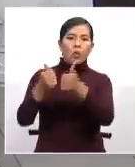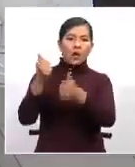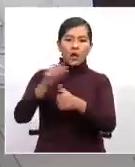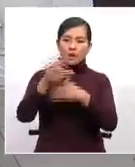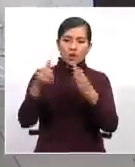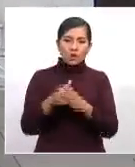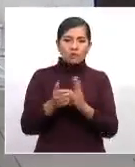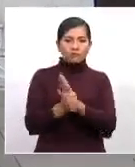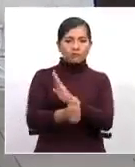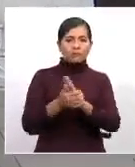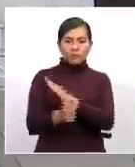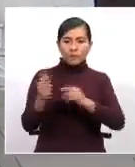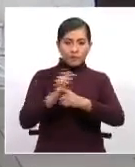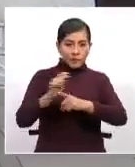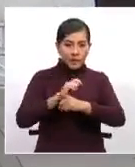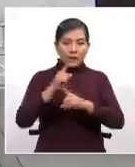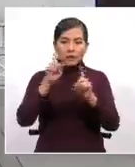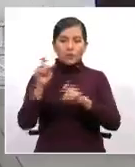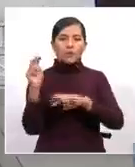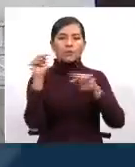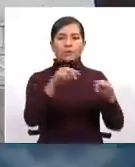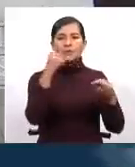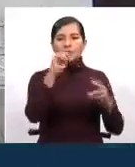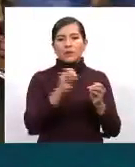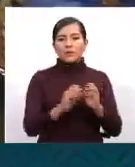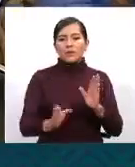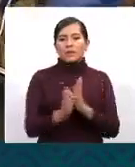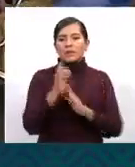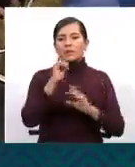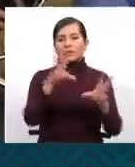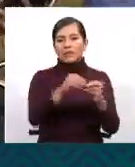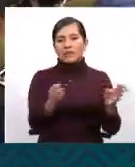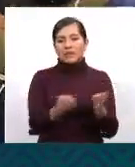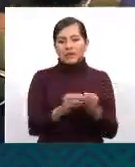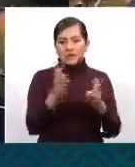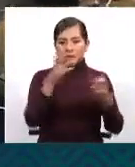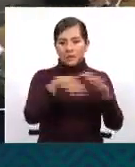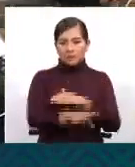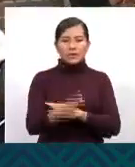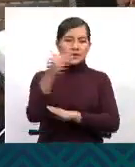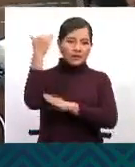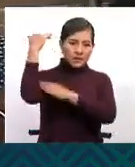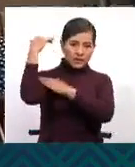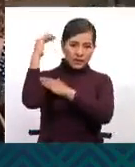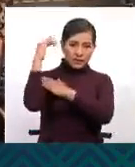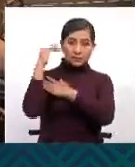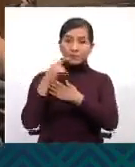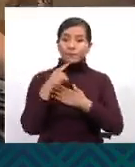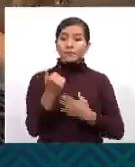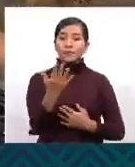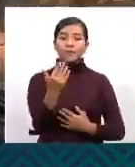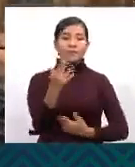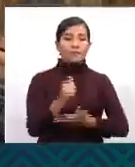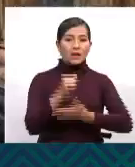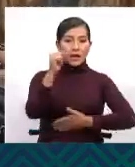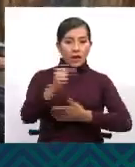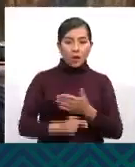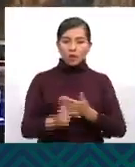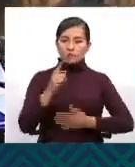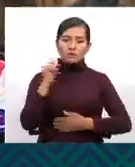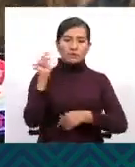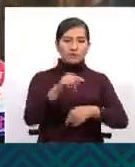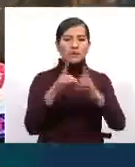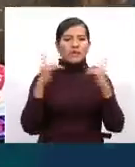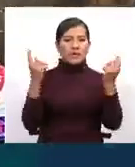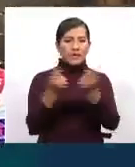de Estadísticas por el censo este lunes en Santa Cruz. El 15 de agosto estarán en el departamento de Santa